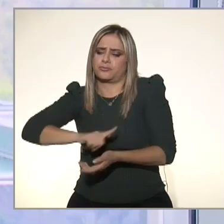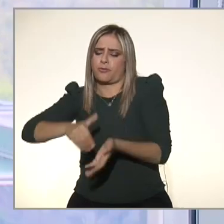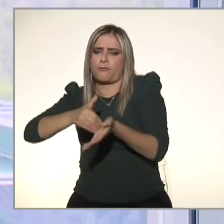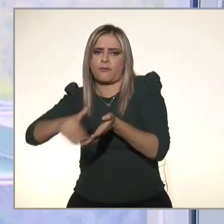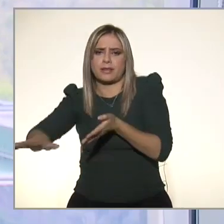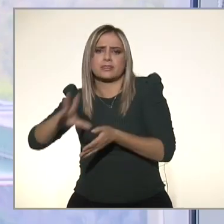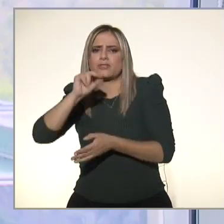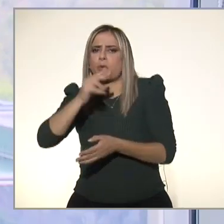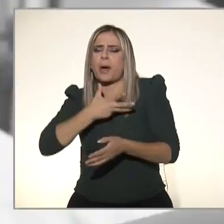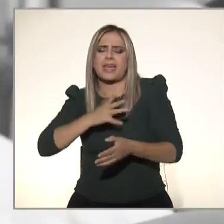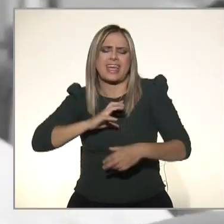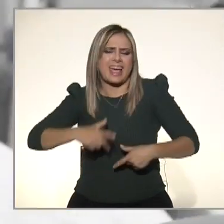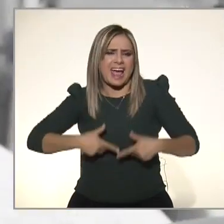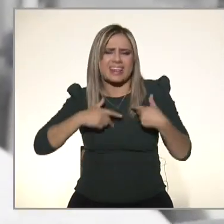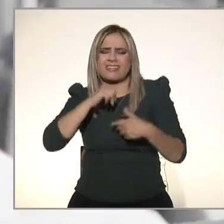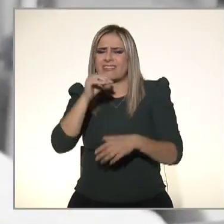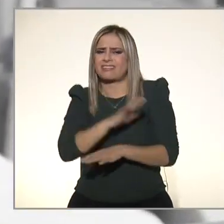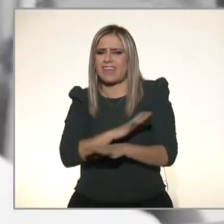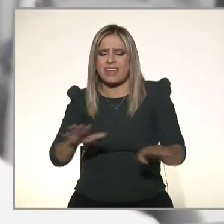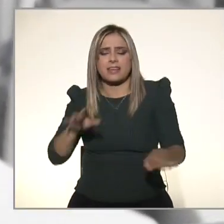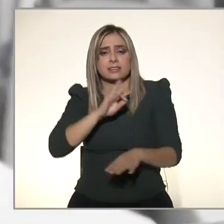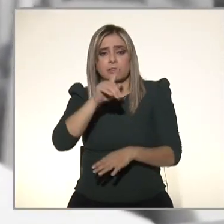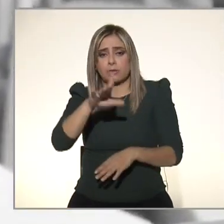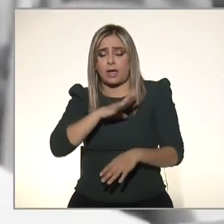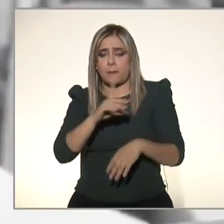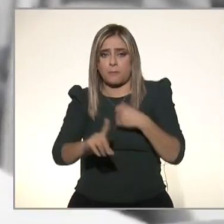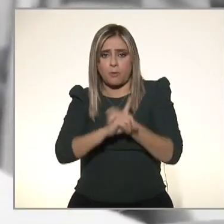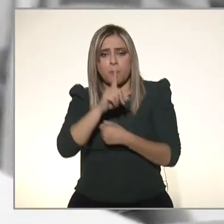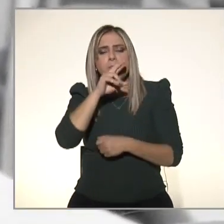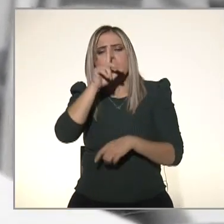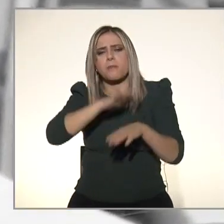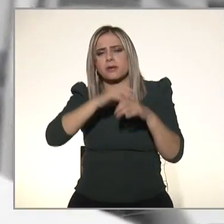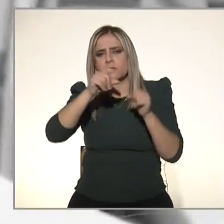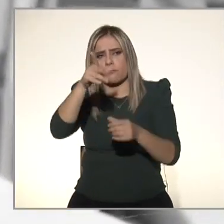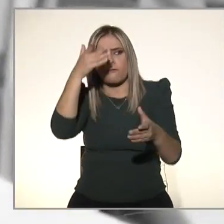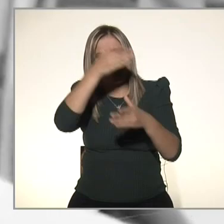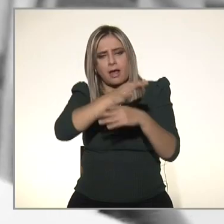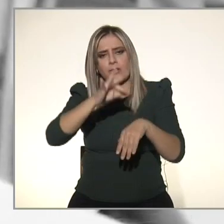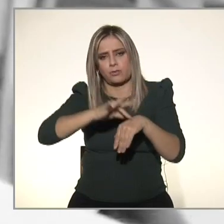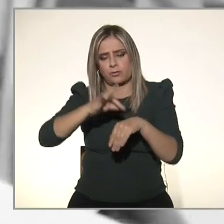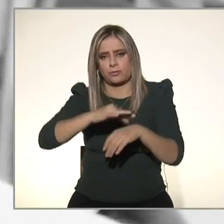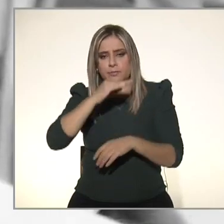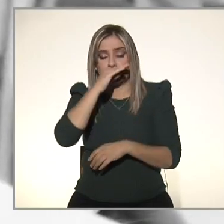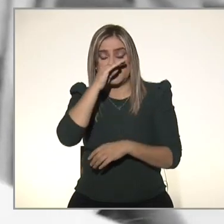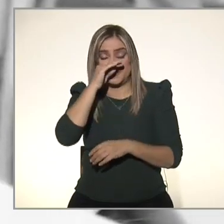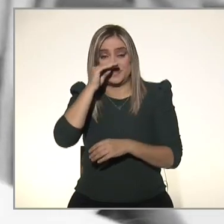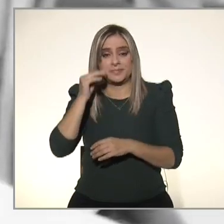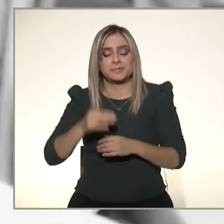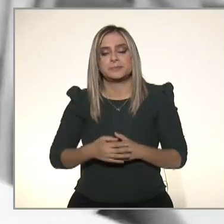no hay riesgo de cáncer ni nada de eso. Si tienen algún problema, acudan con su médico.